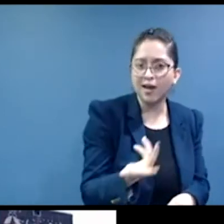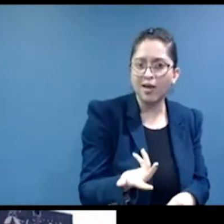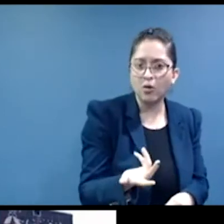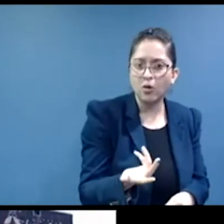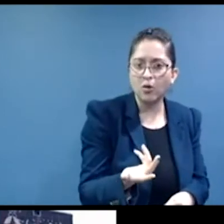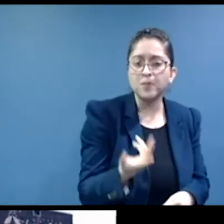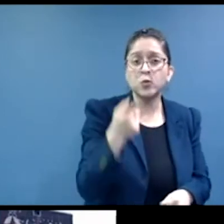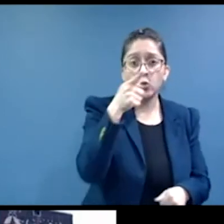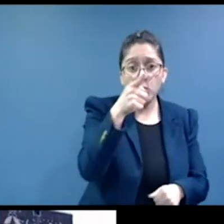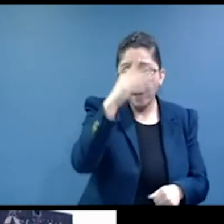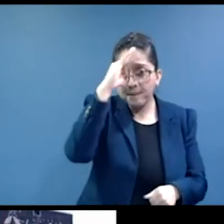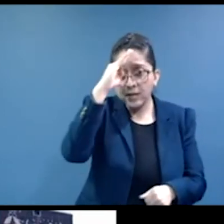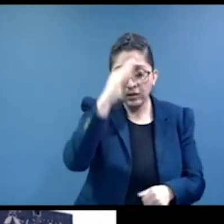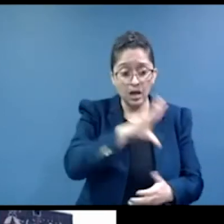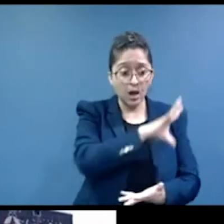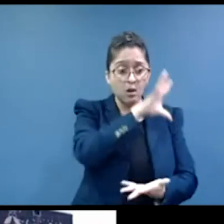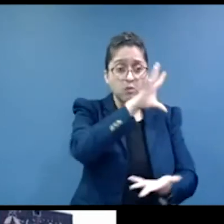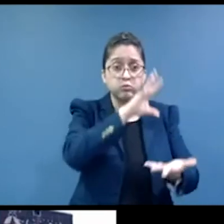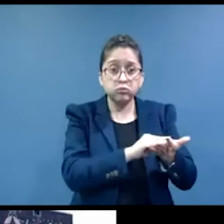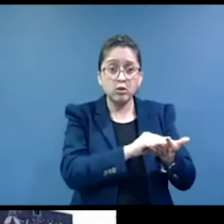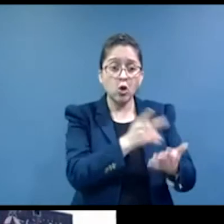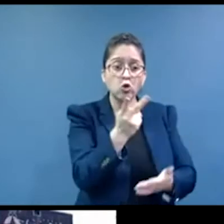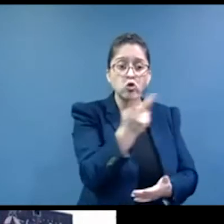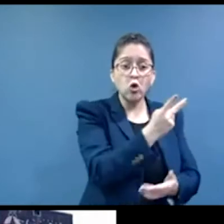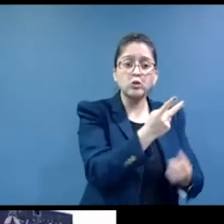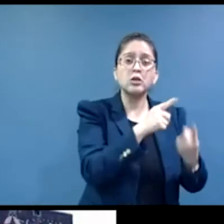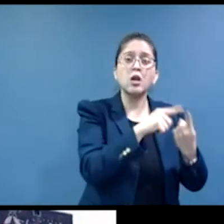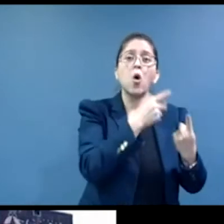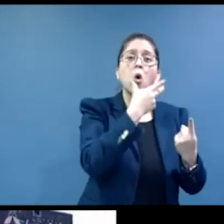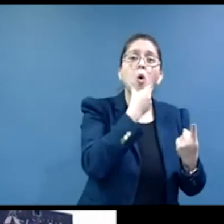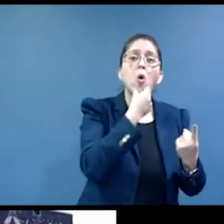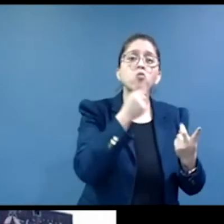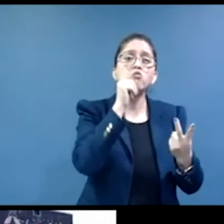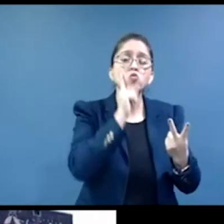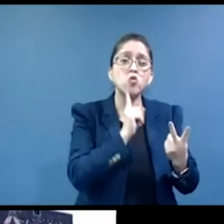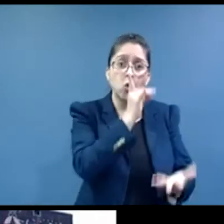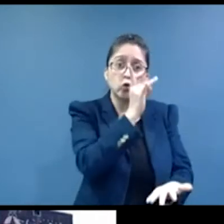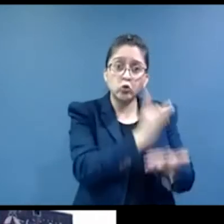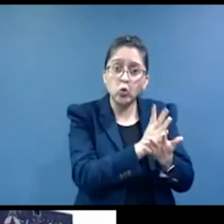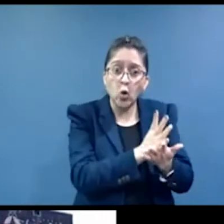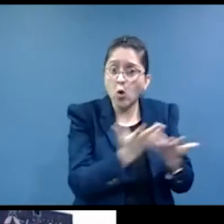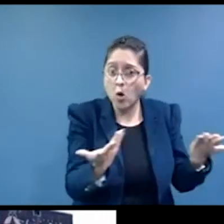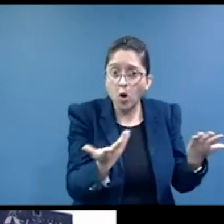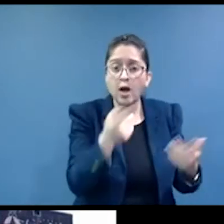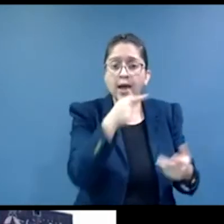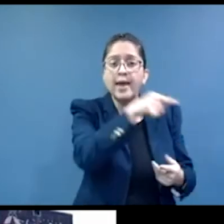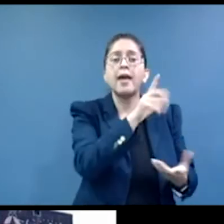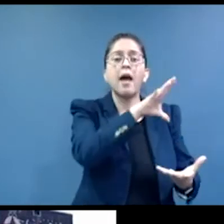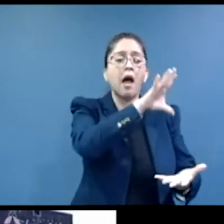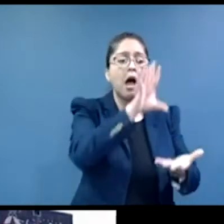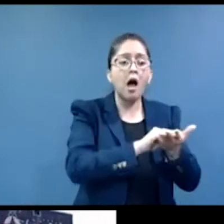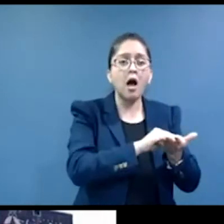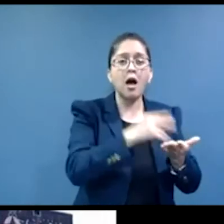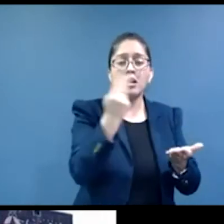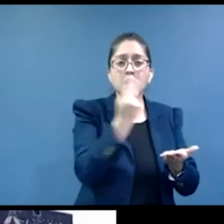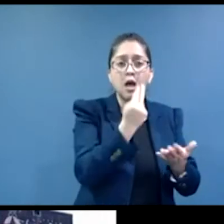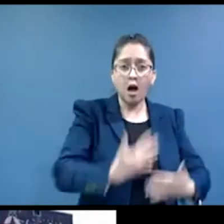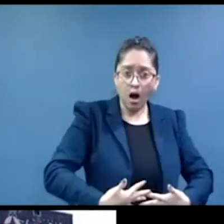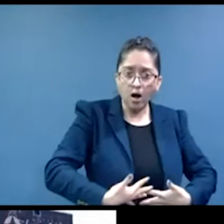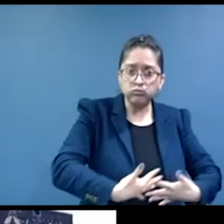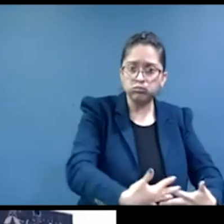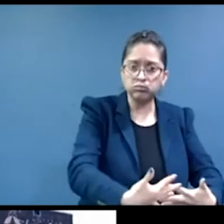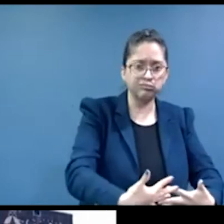el presupuesto de un matrimonio heterosexual con una finalidad, cuya finalidad sea la procreación, sino que la Constitución lo que